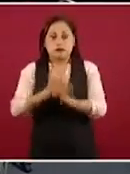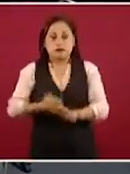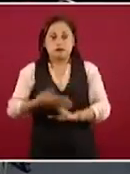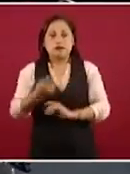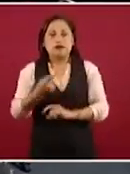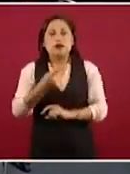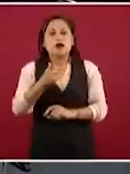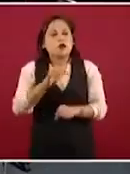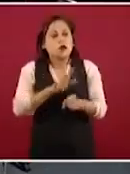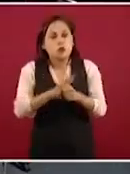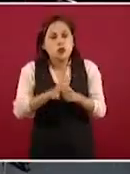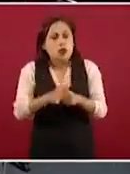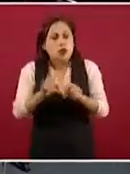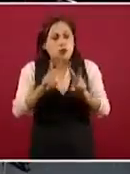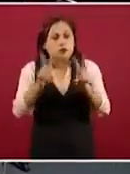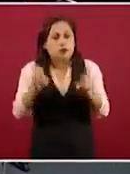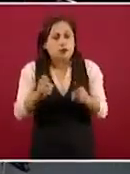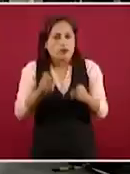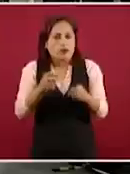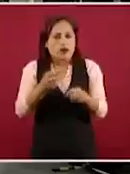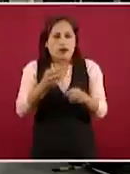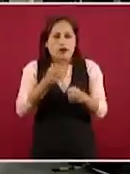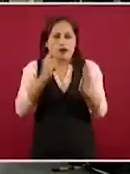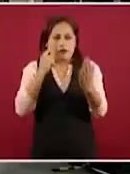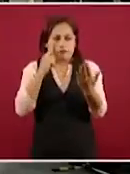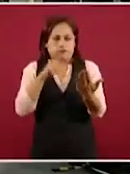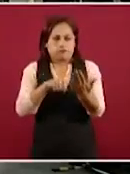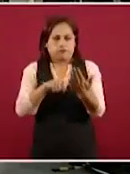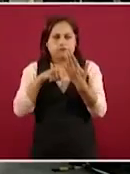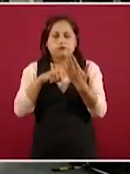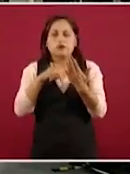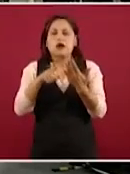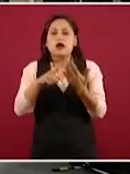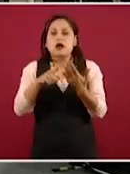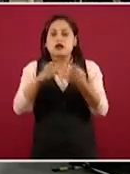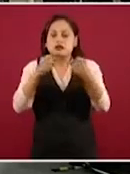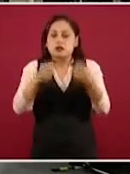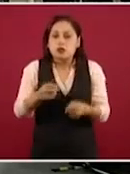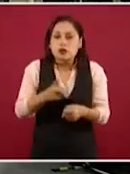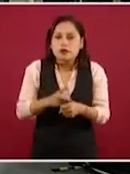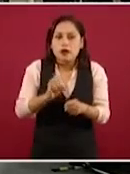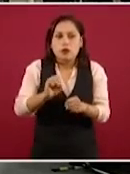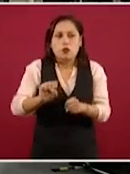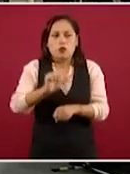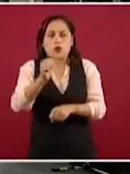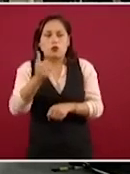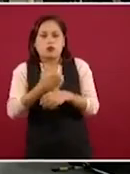de seguridad u otros resultados en esa fecha? Bueno,